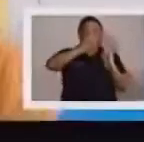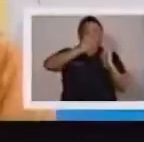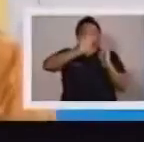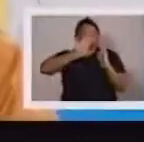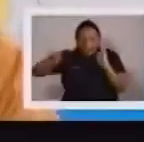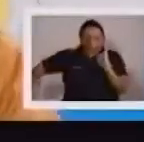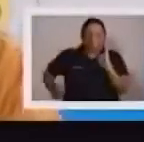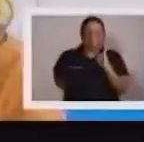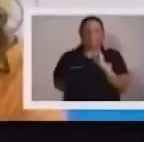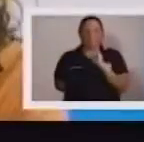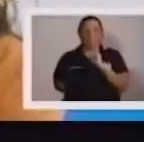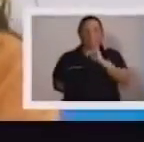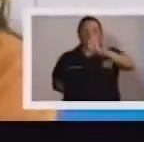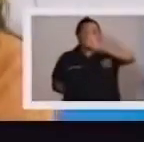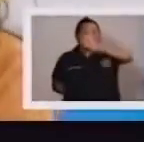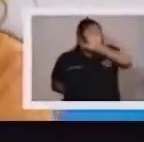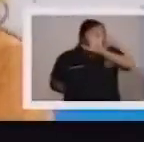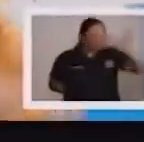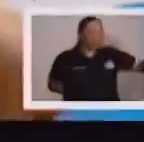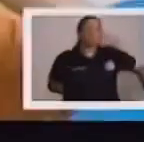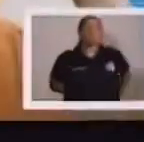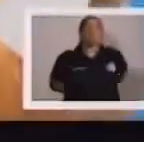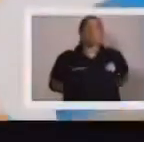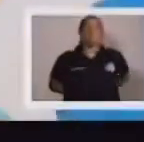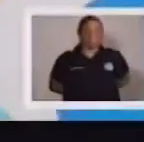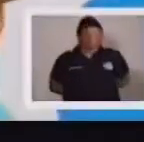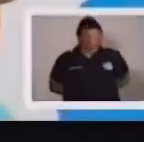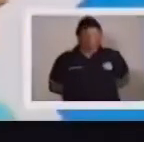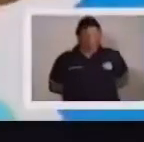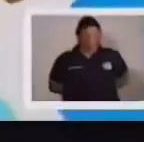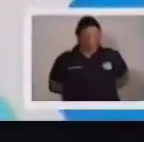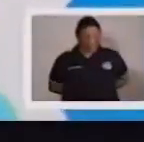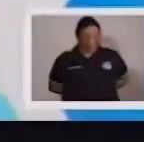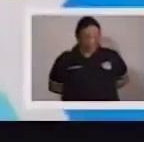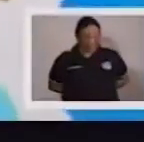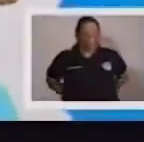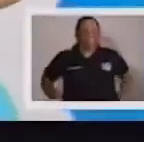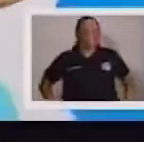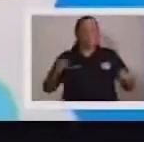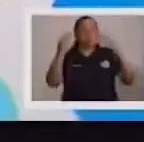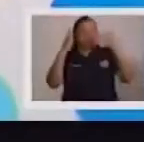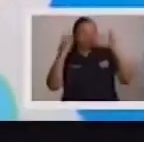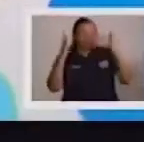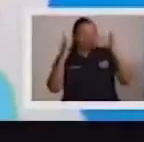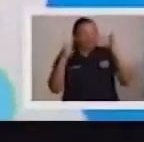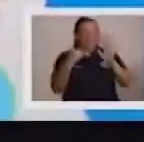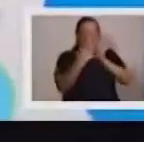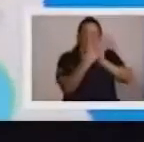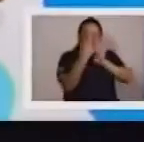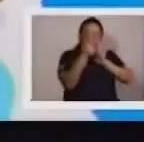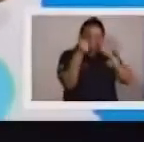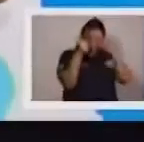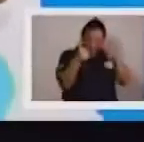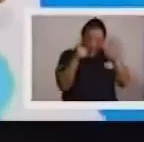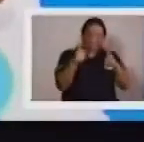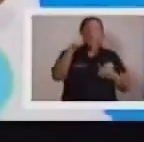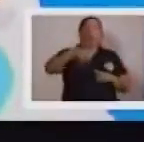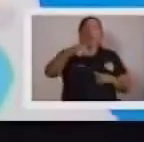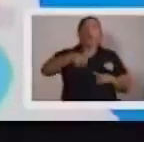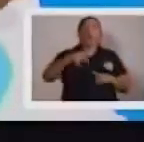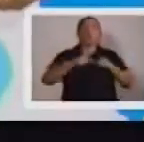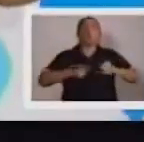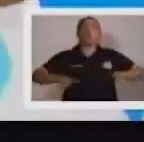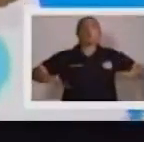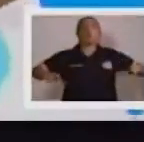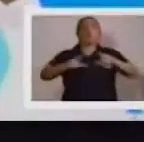ya me voy. Yo también. Muy bien, chicos, pero ahora llegó el momento de buscar un lugar